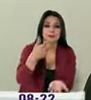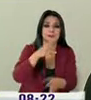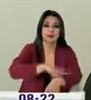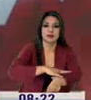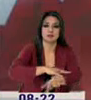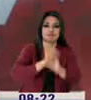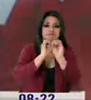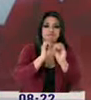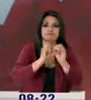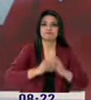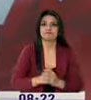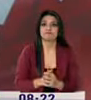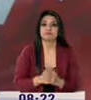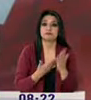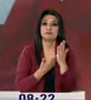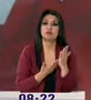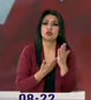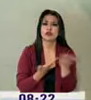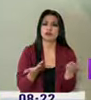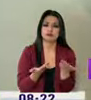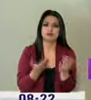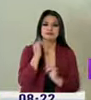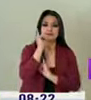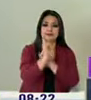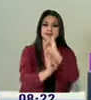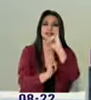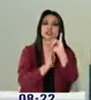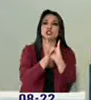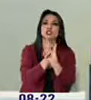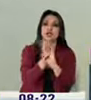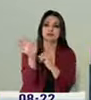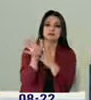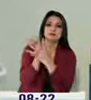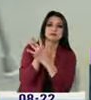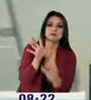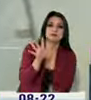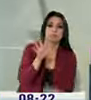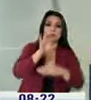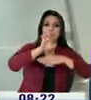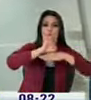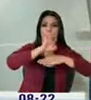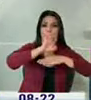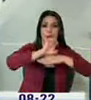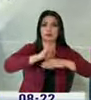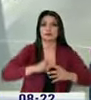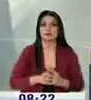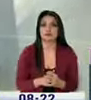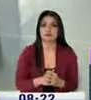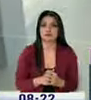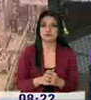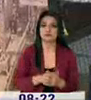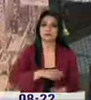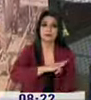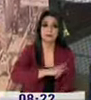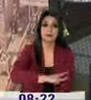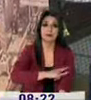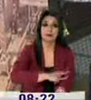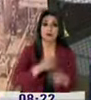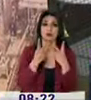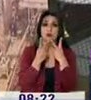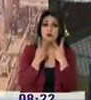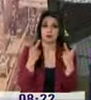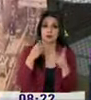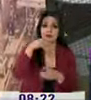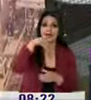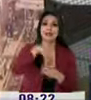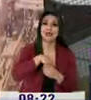no tenían baños. Un modelo que obedece a estándares internacionales, pues añade que se ha identificado que los baños públicos dentro